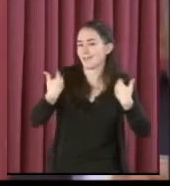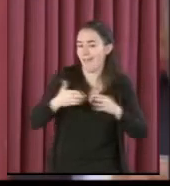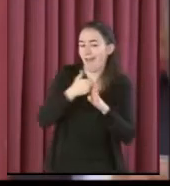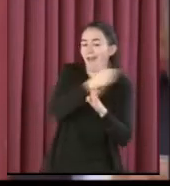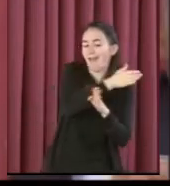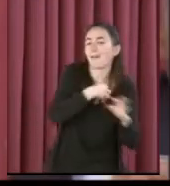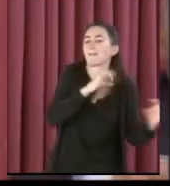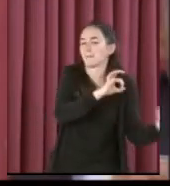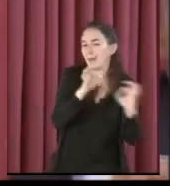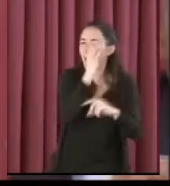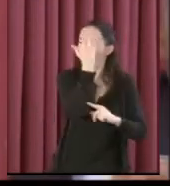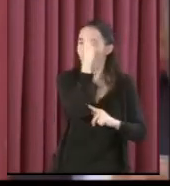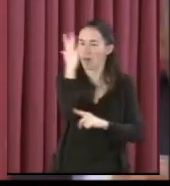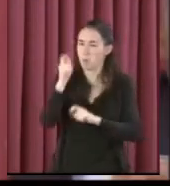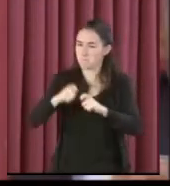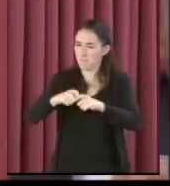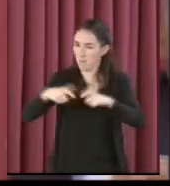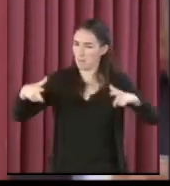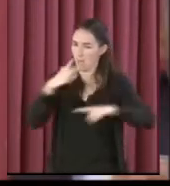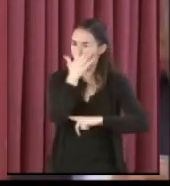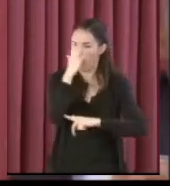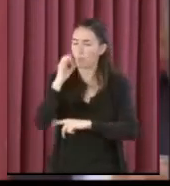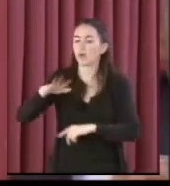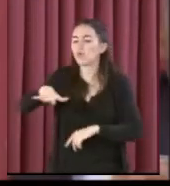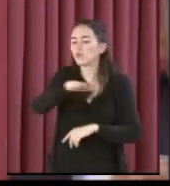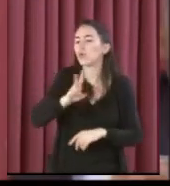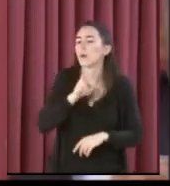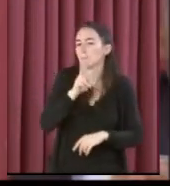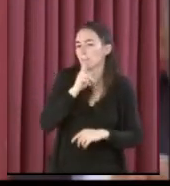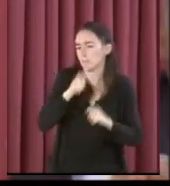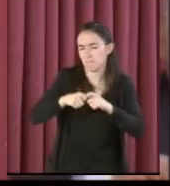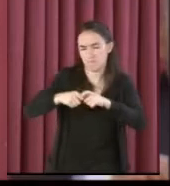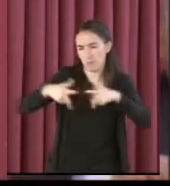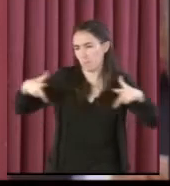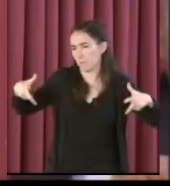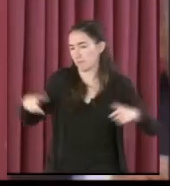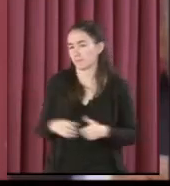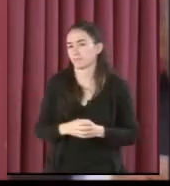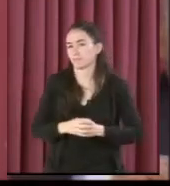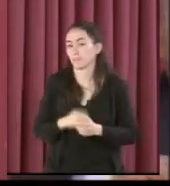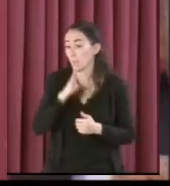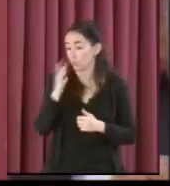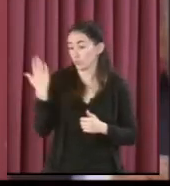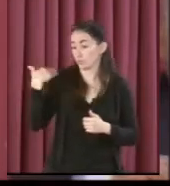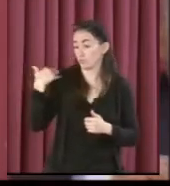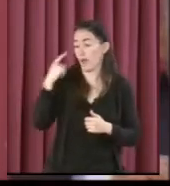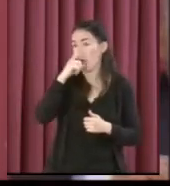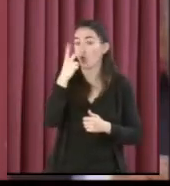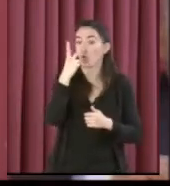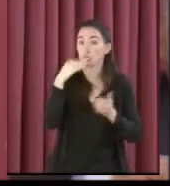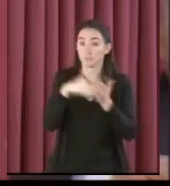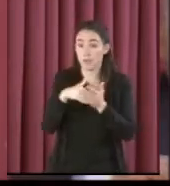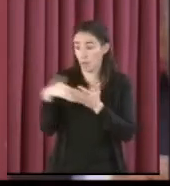gestión de arbolado y zonas verdes que ya está en marcha y que hace, entre otras cosas, que desde el 2000, con el trabajo de